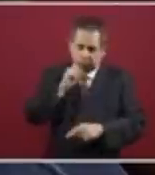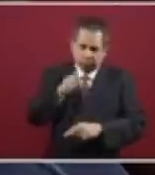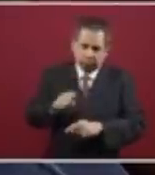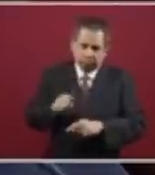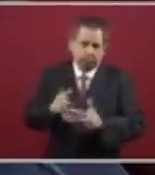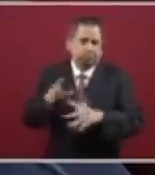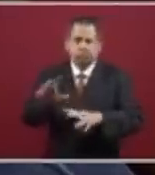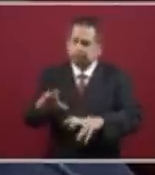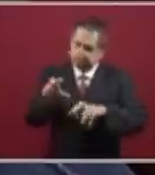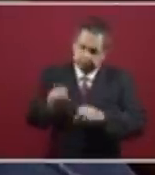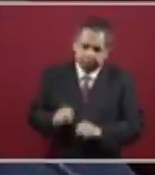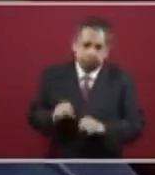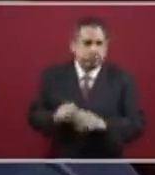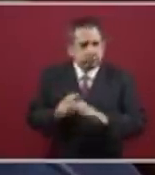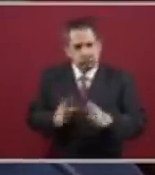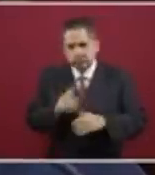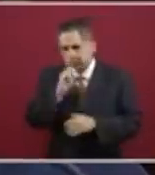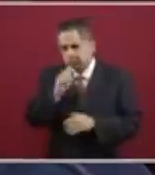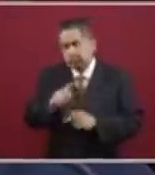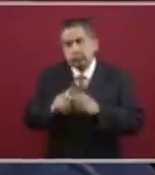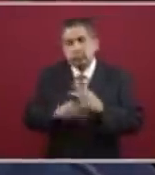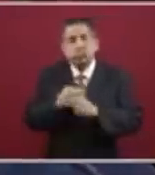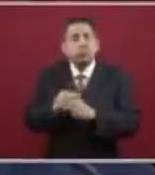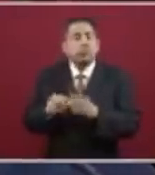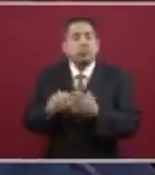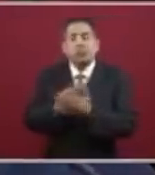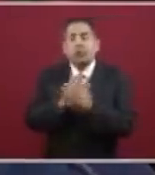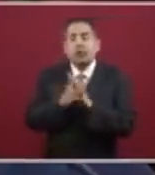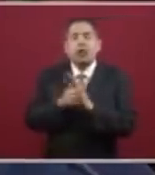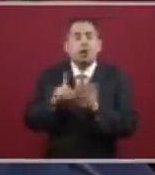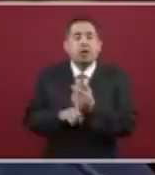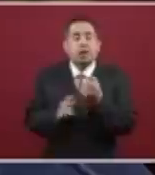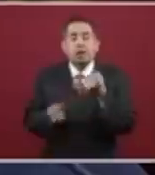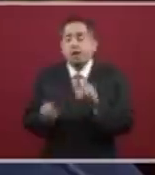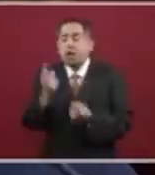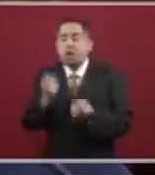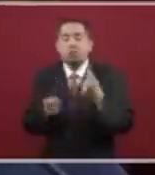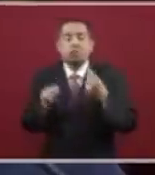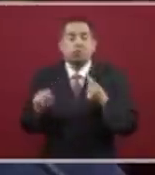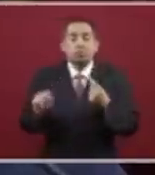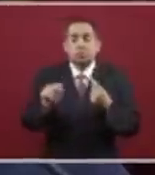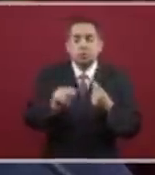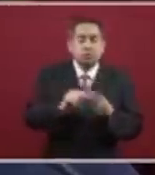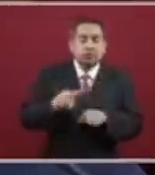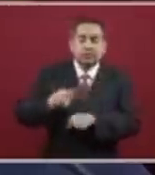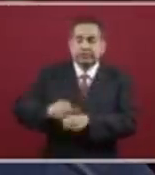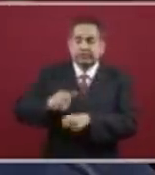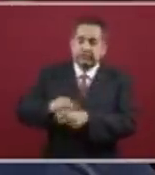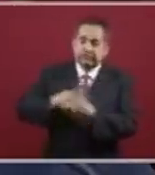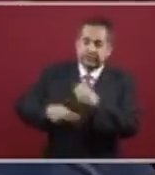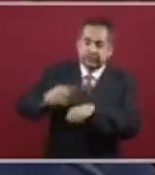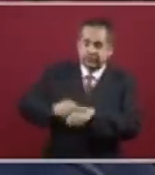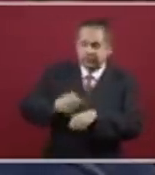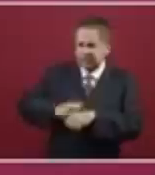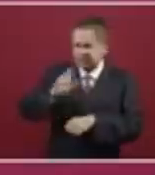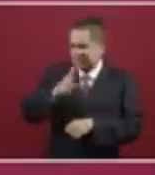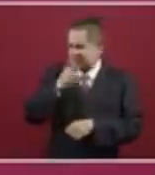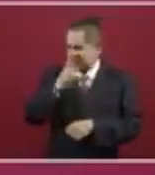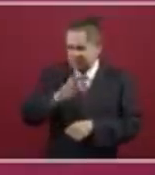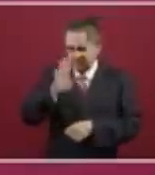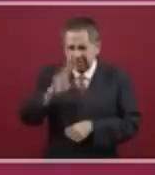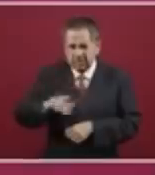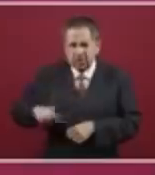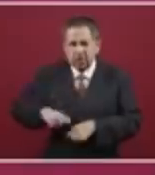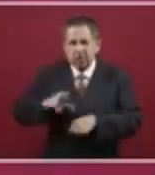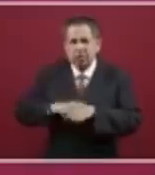también se han visto involucrados en brotes de enfermedades como, me parece que dijo el